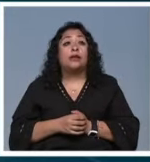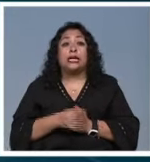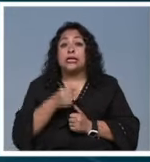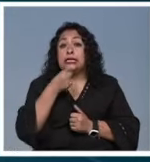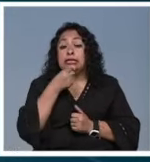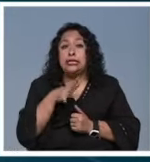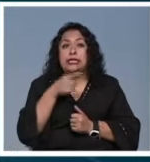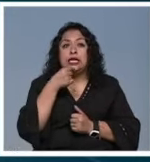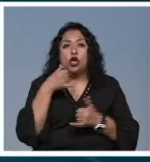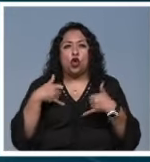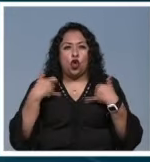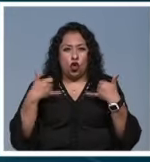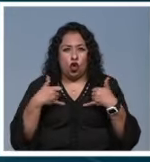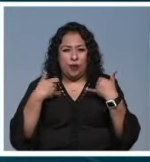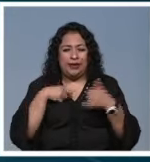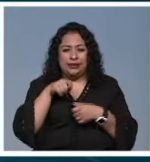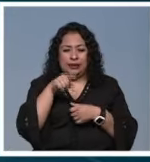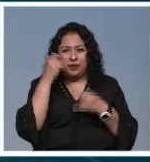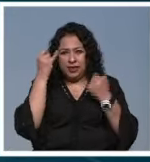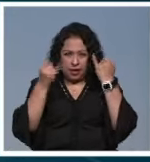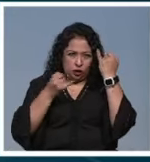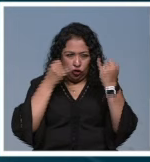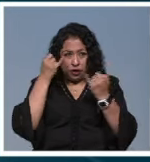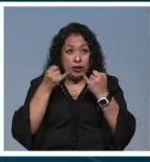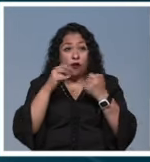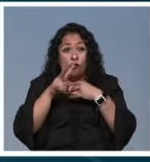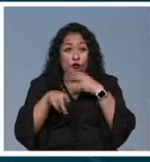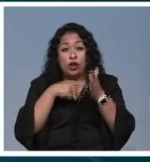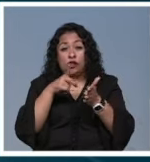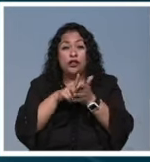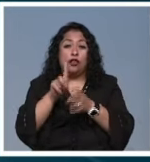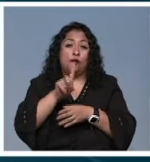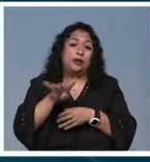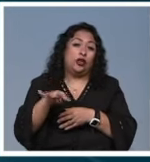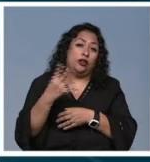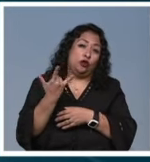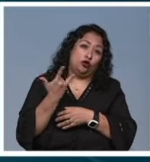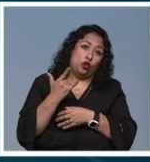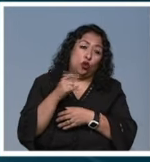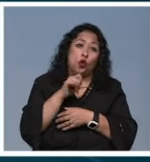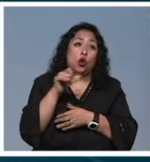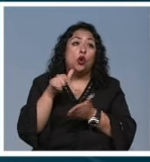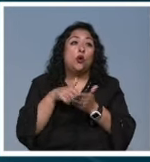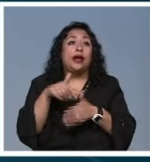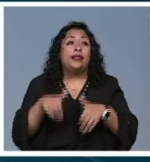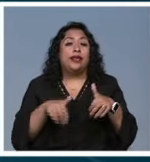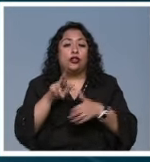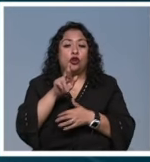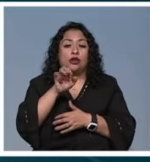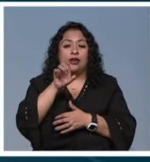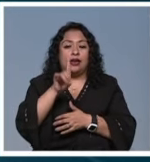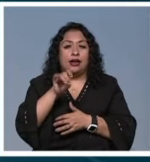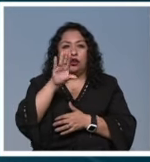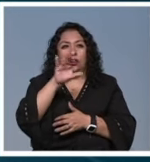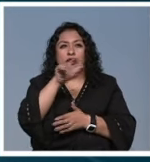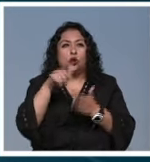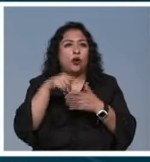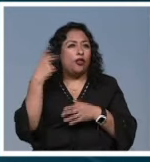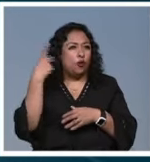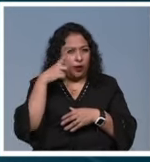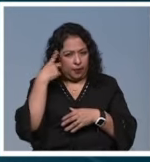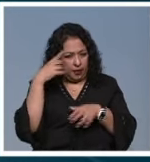Niñas, niños y jóvenes de los Semilleros Creativos se dieron cita el domingo 14 de julio en el Teatro Ricardo Castro en Durango para tomar